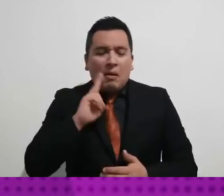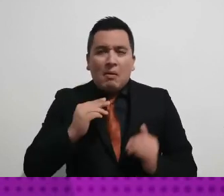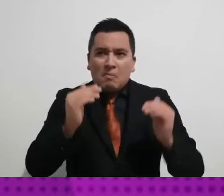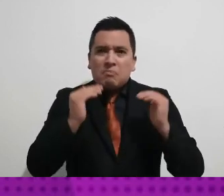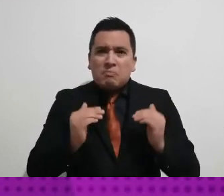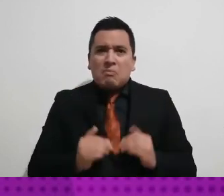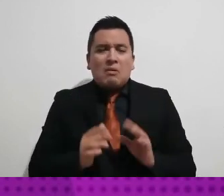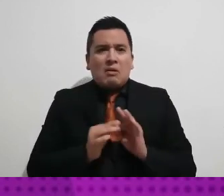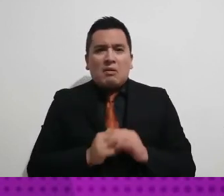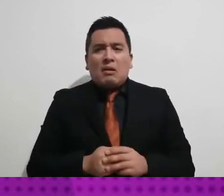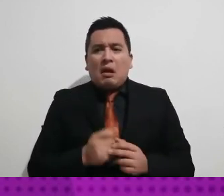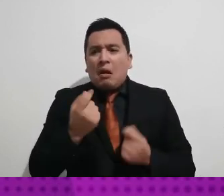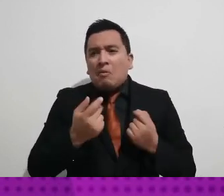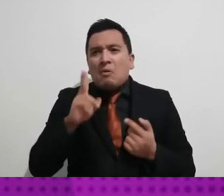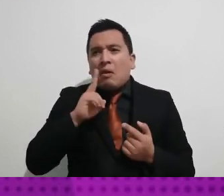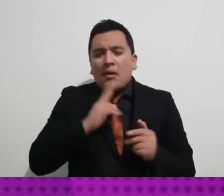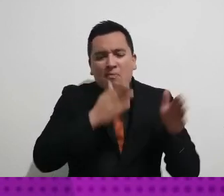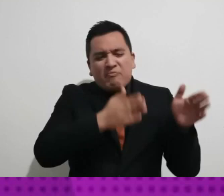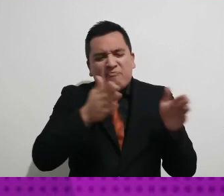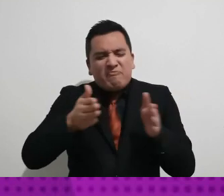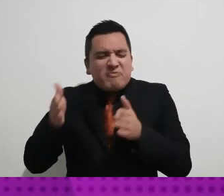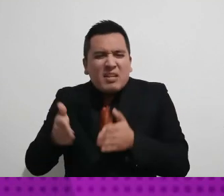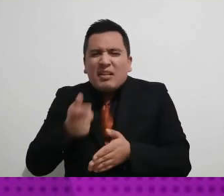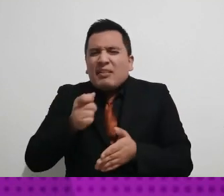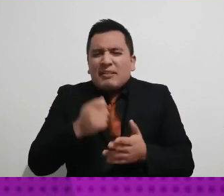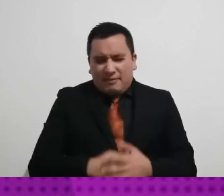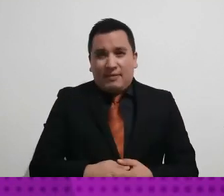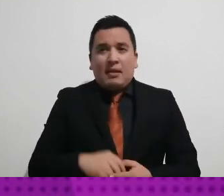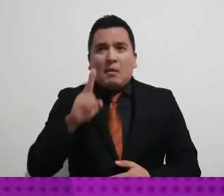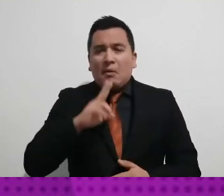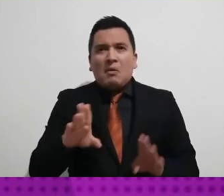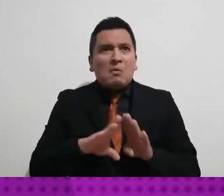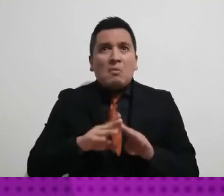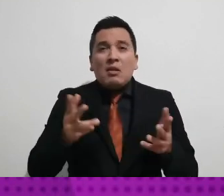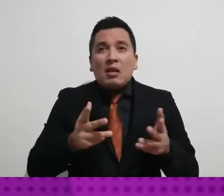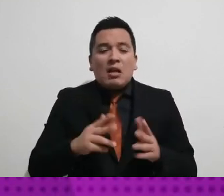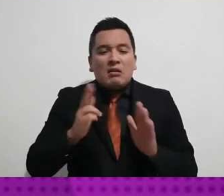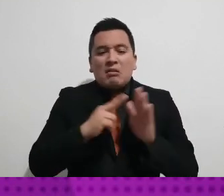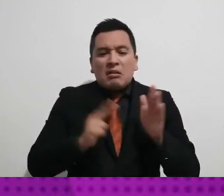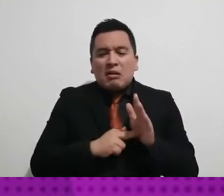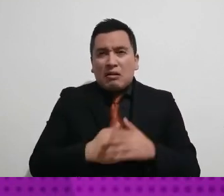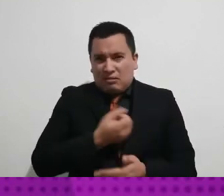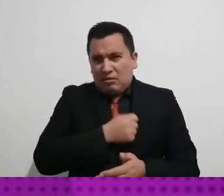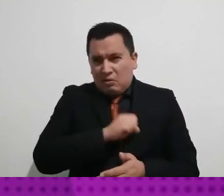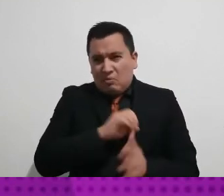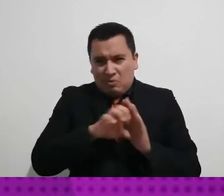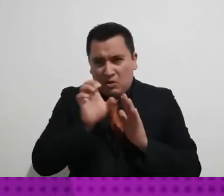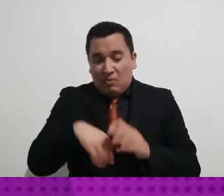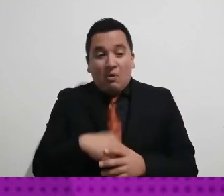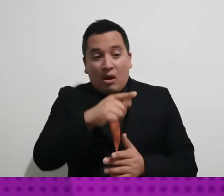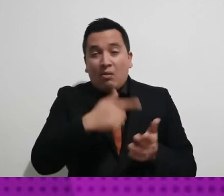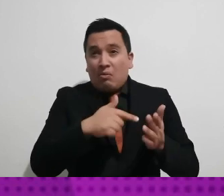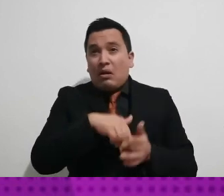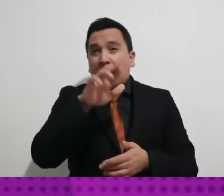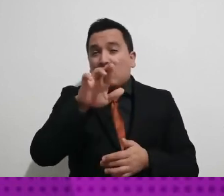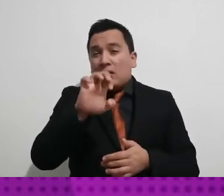pudiéramos avanzar un poquito o especificar algunos de los procesos que se vivieron en donde se establecieron protocolos de salud, por ejemplo,